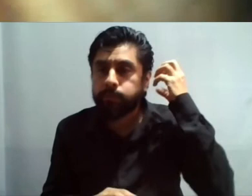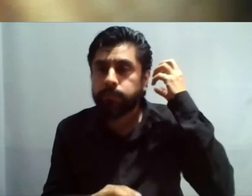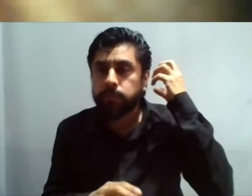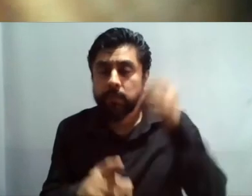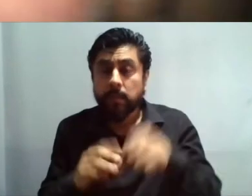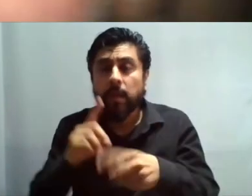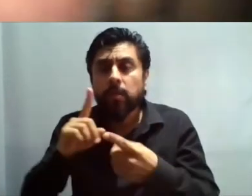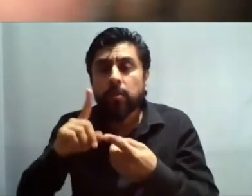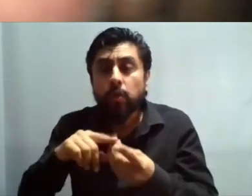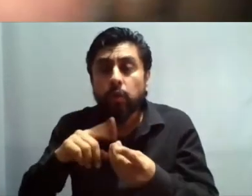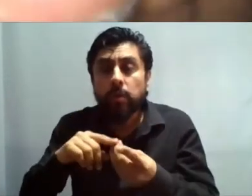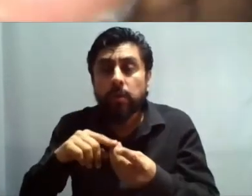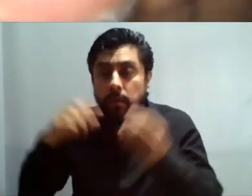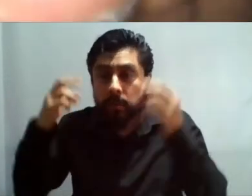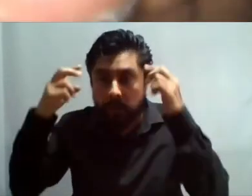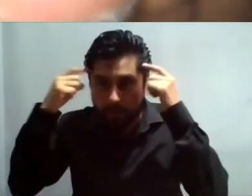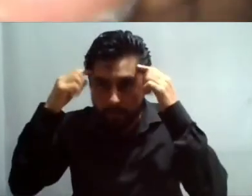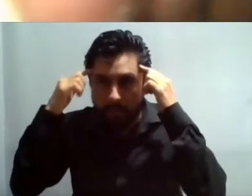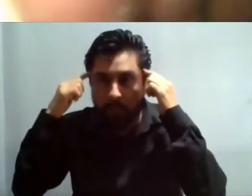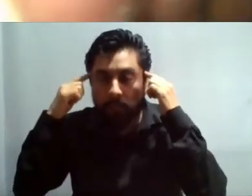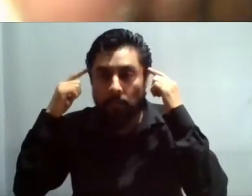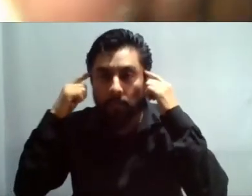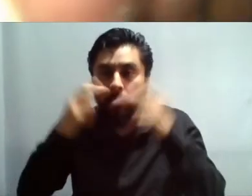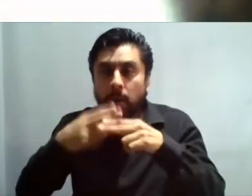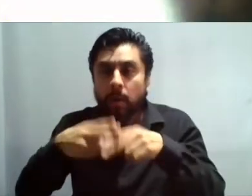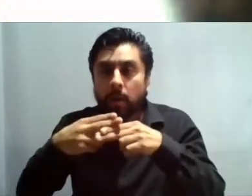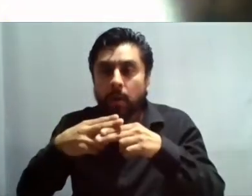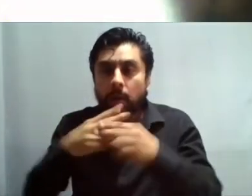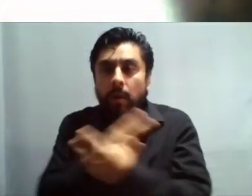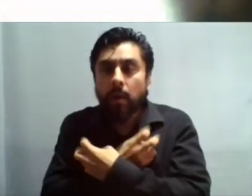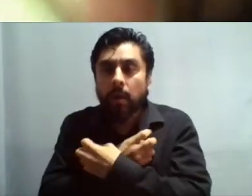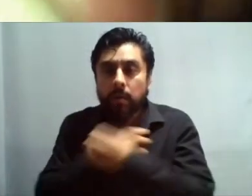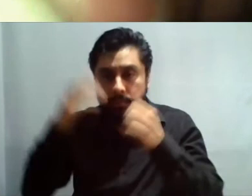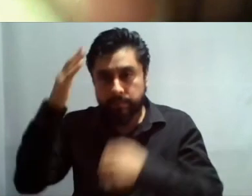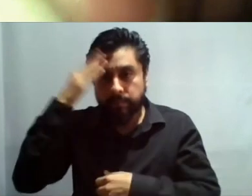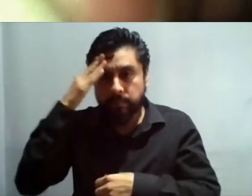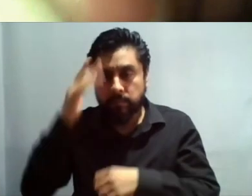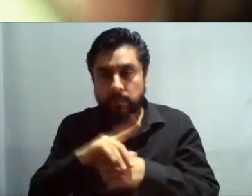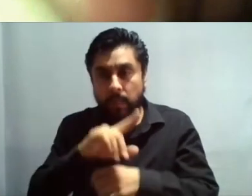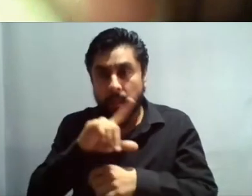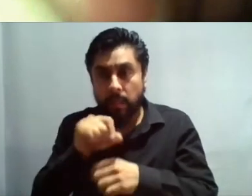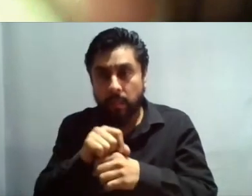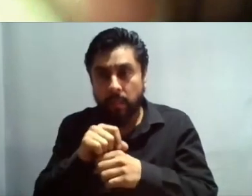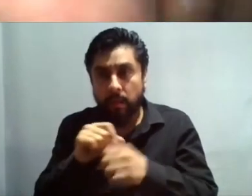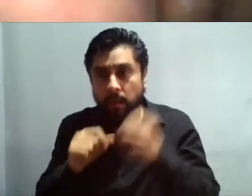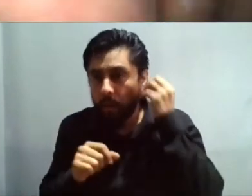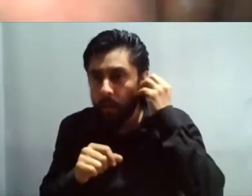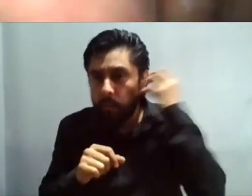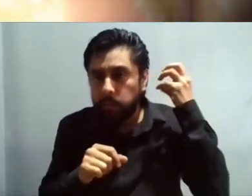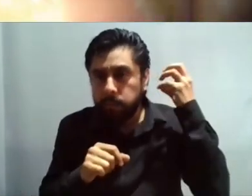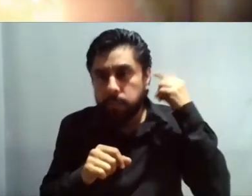salió de la base del cráneo y de ahí migró y salió por el conducto. Es decir, es un